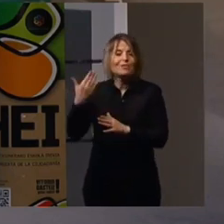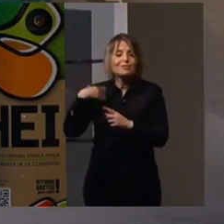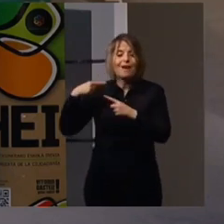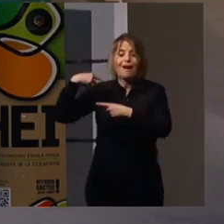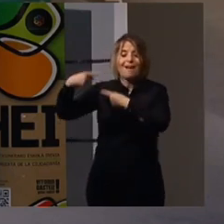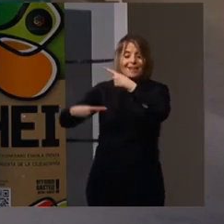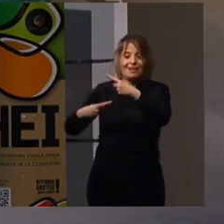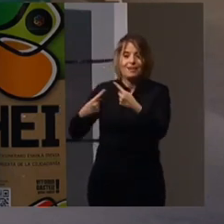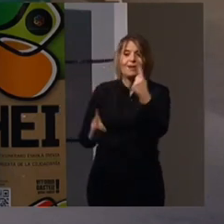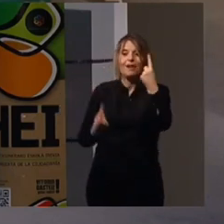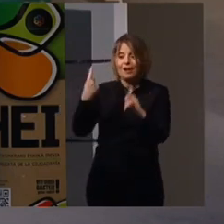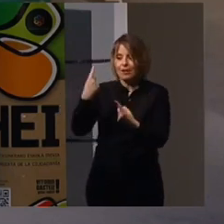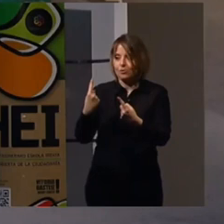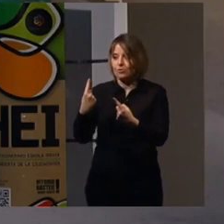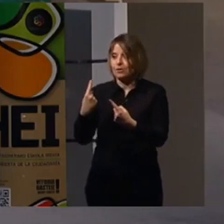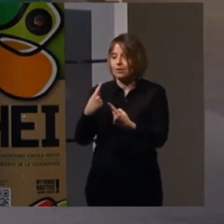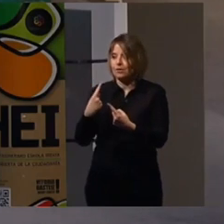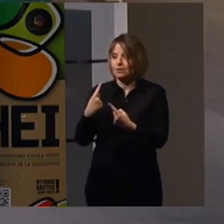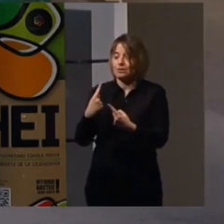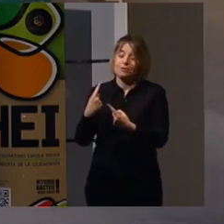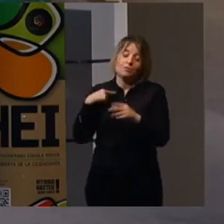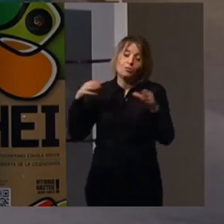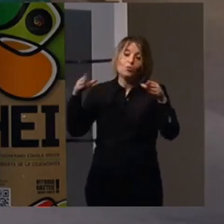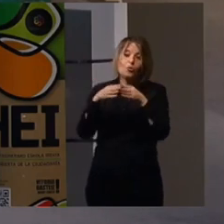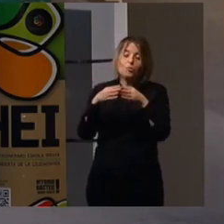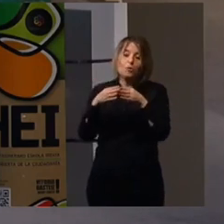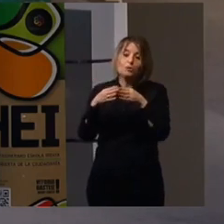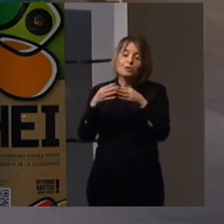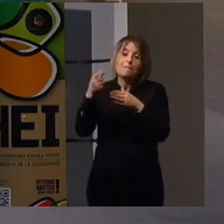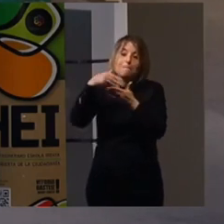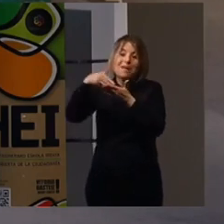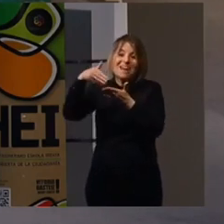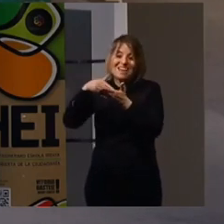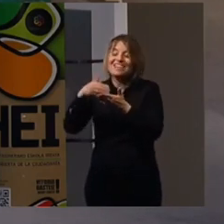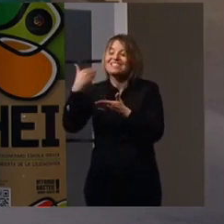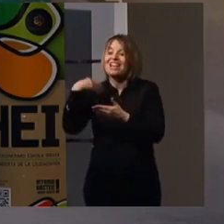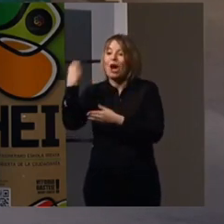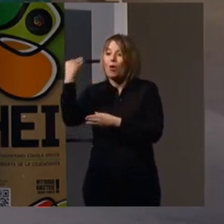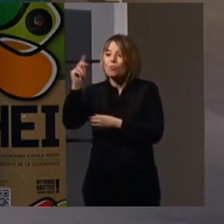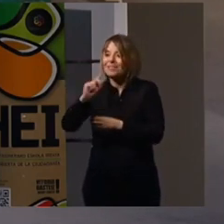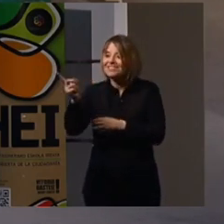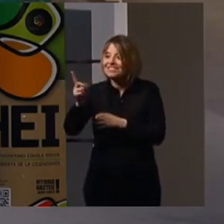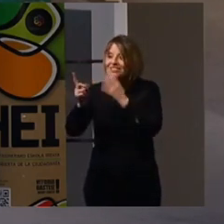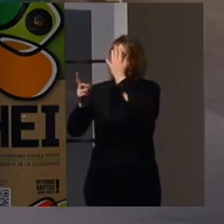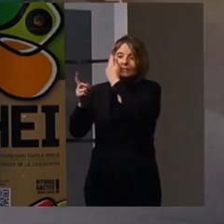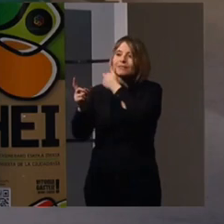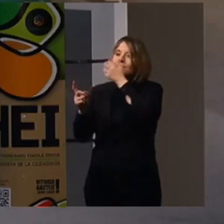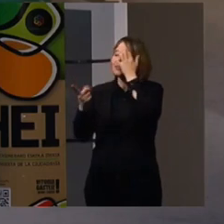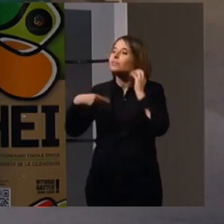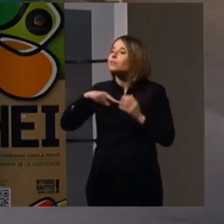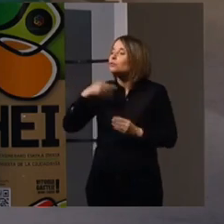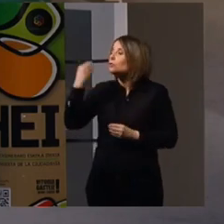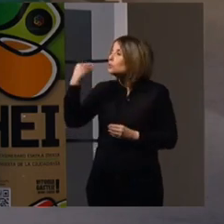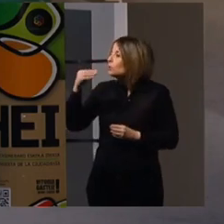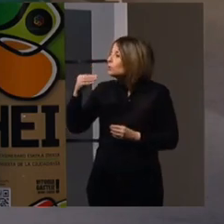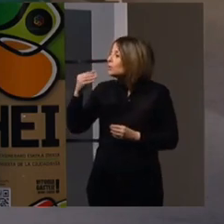varias generaciones, que algunas, o sea, ¿no? Los millennials, que es a los que pertenezco yo, ya no somos jóvenes precisamente, somos gente